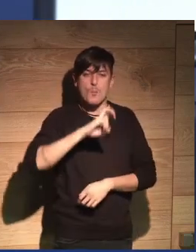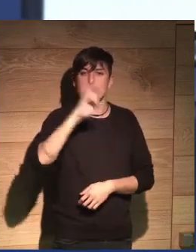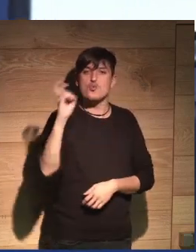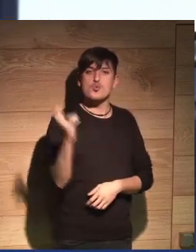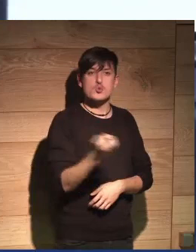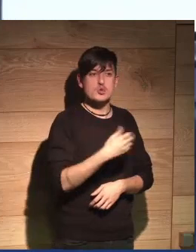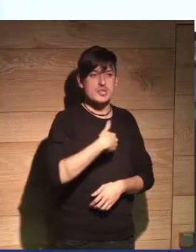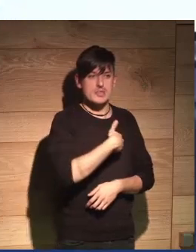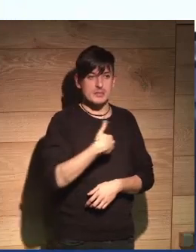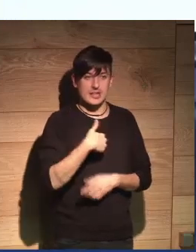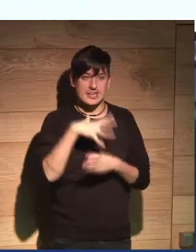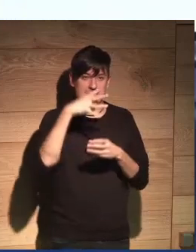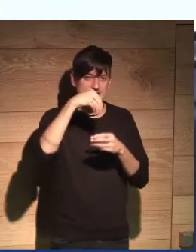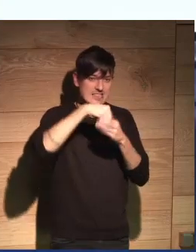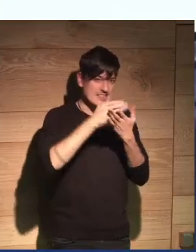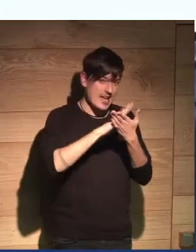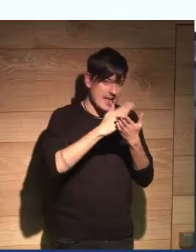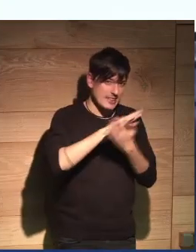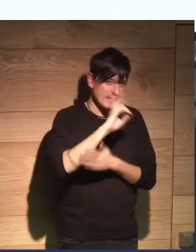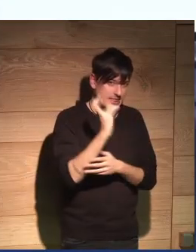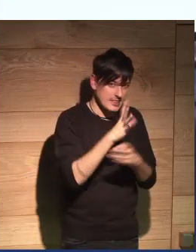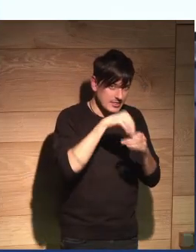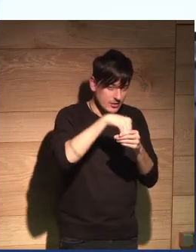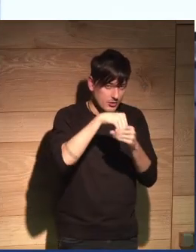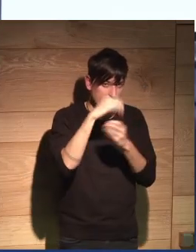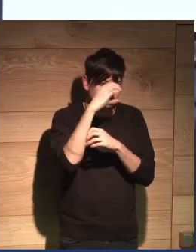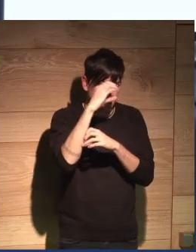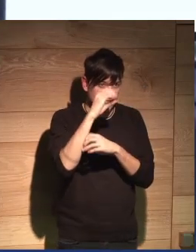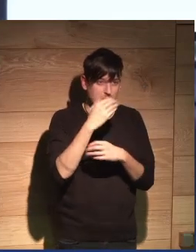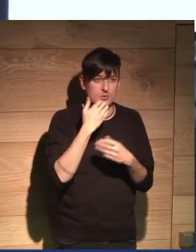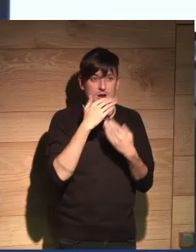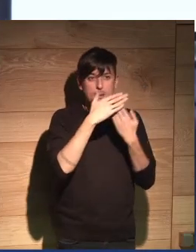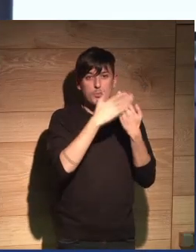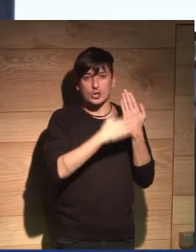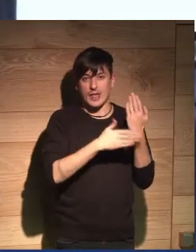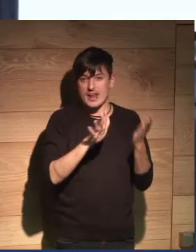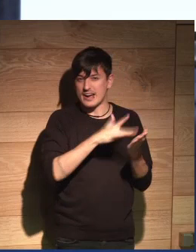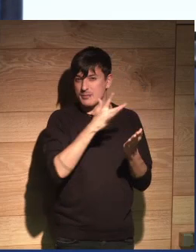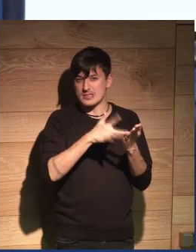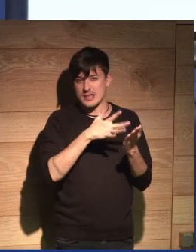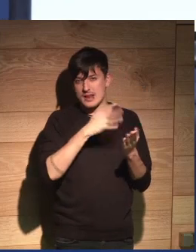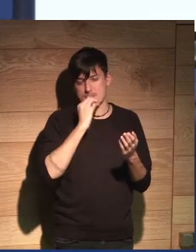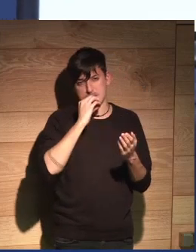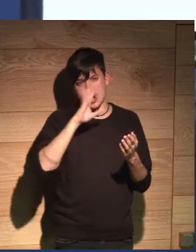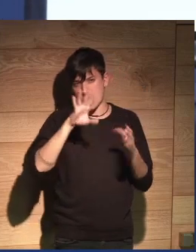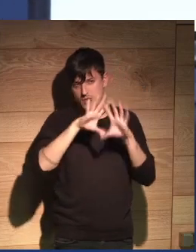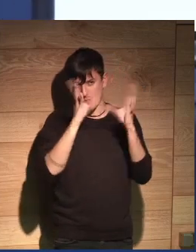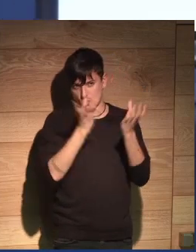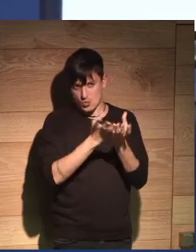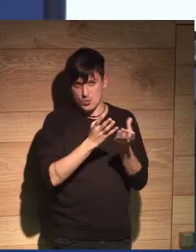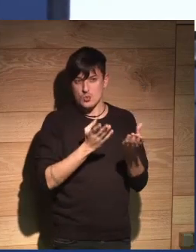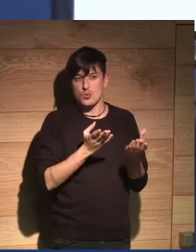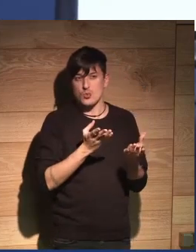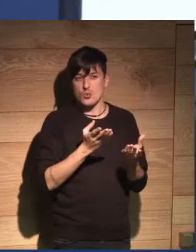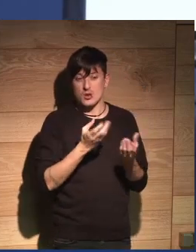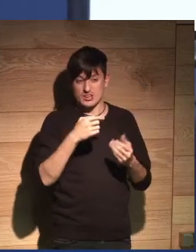la interdisciplinaridad en la ciencia, como ponía la portada de una de las mejores revistas del mundo. Yo creo que en España, en este país, somos mucho